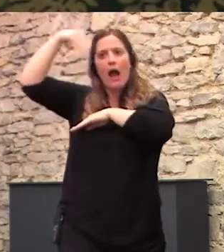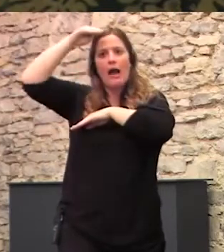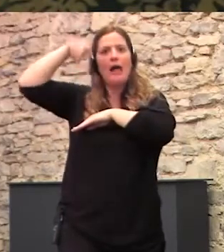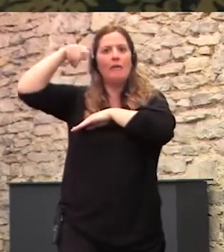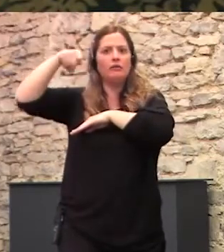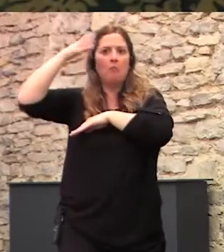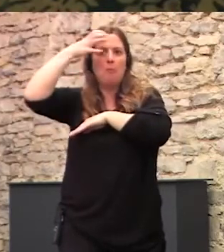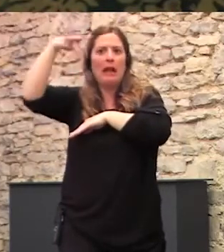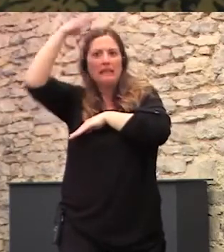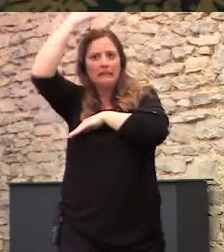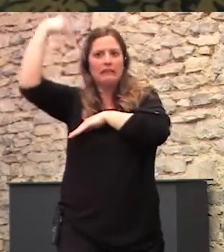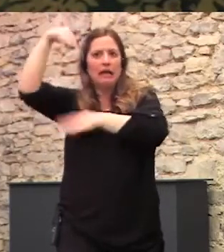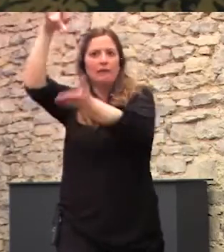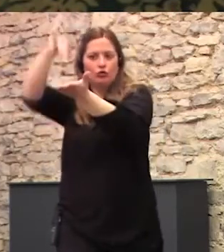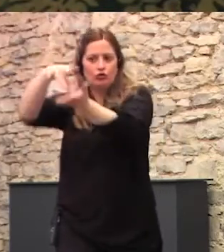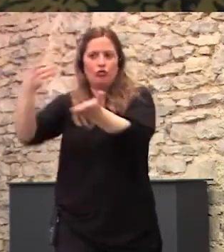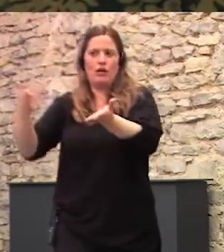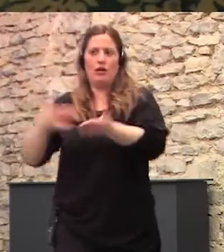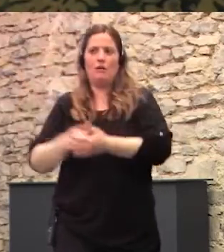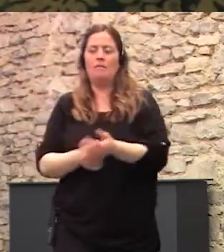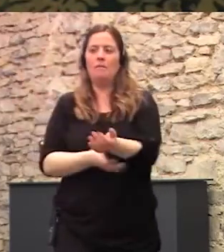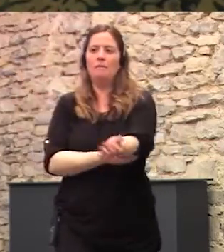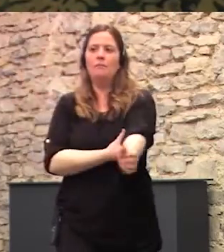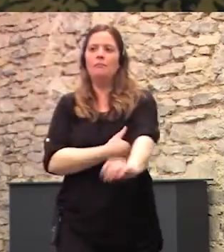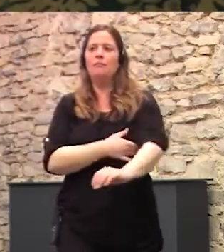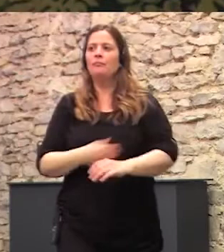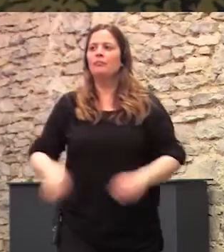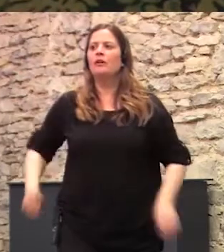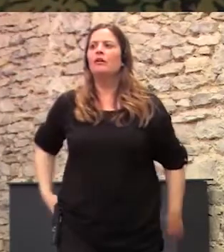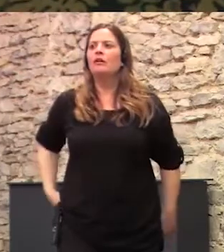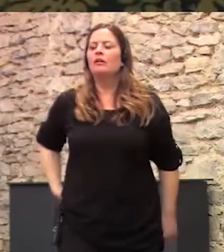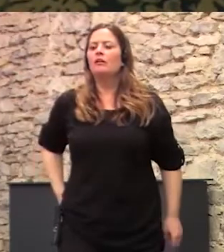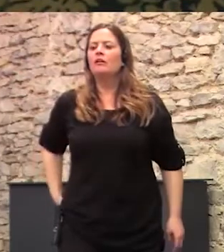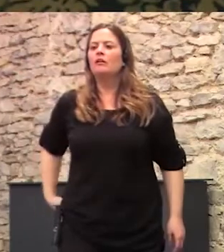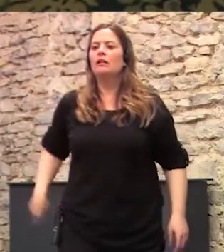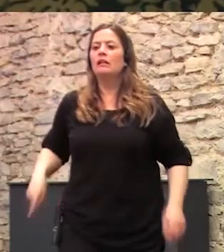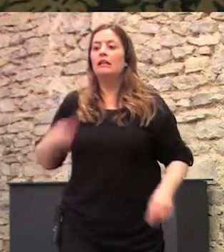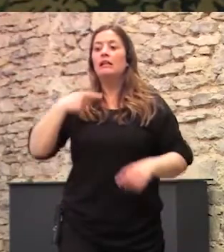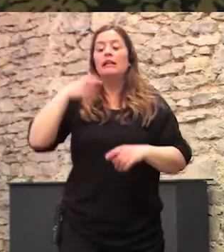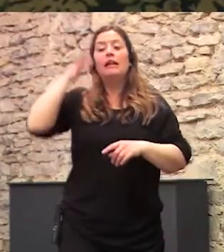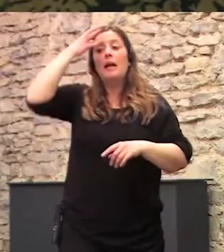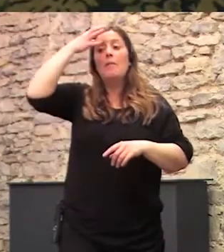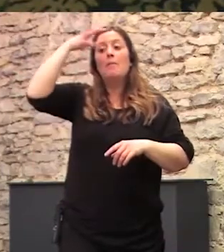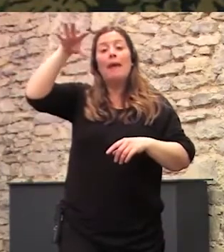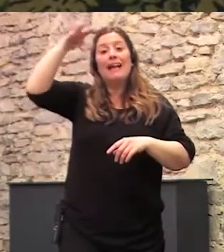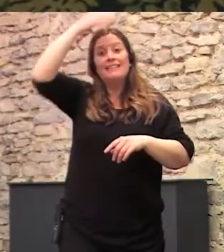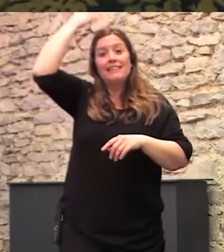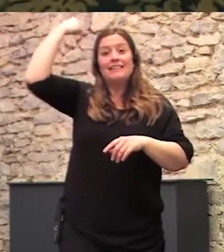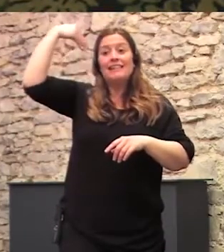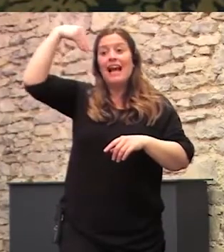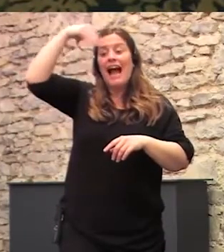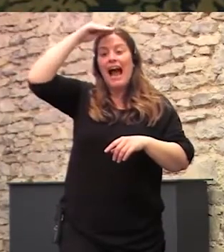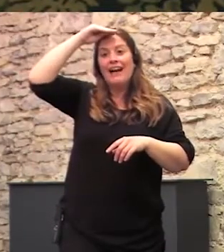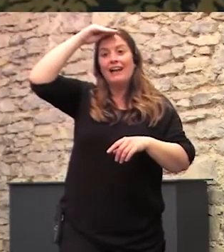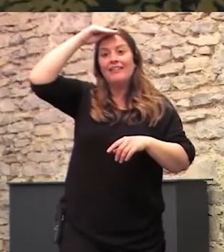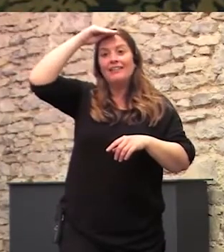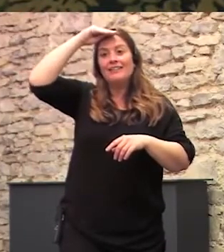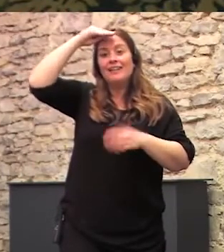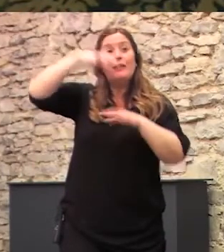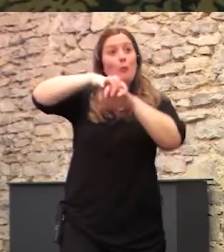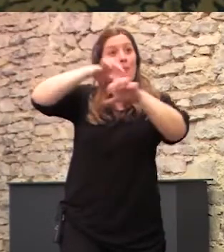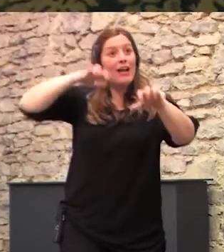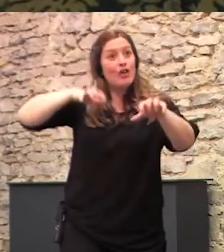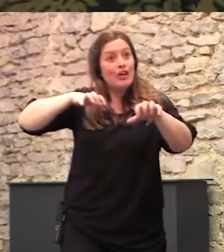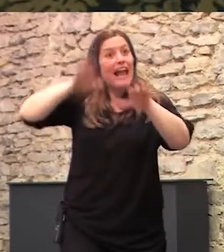países árabes, ¿vale? Y los países árabes no son la mayoría de los países islámicos.